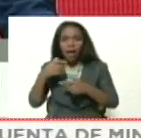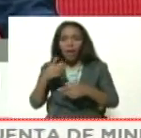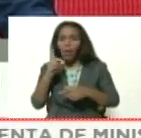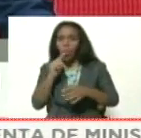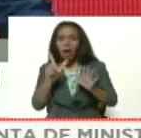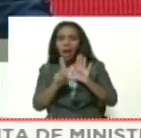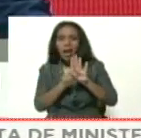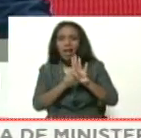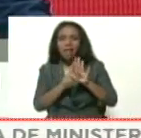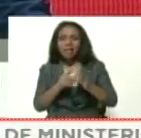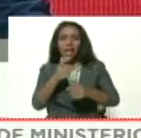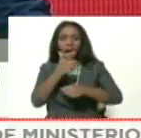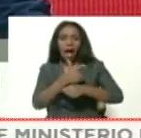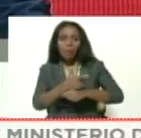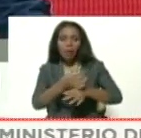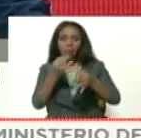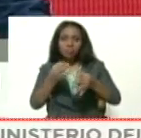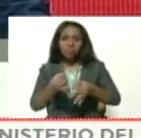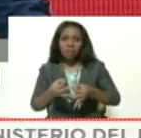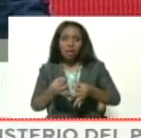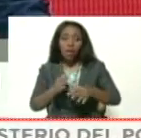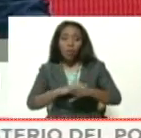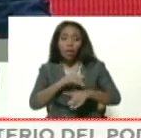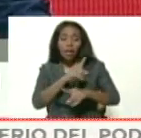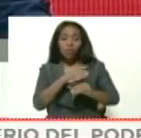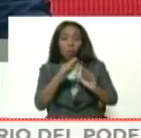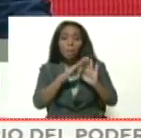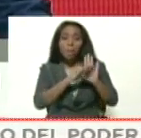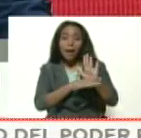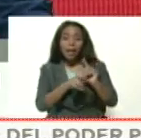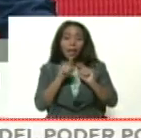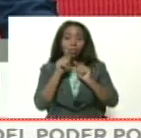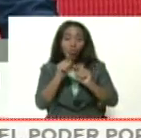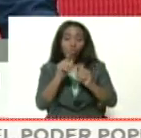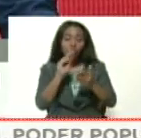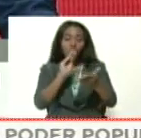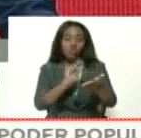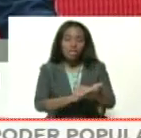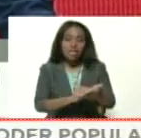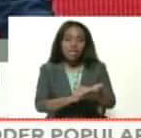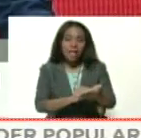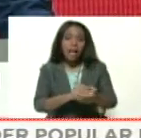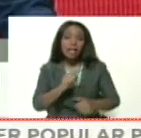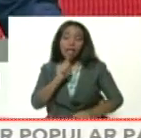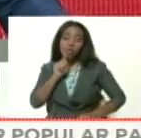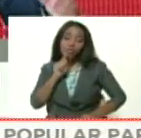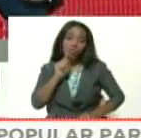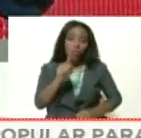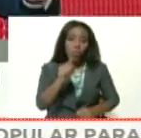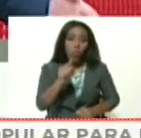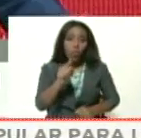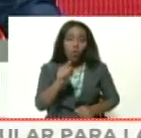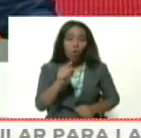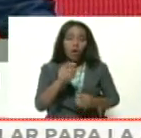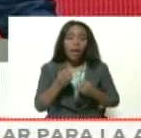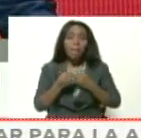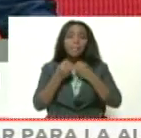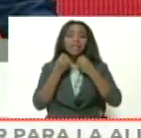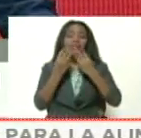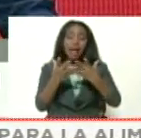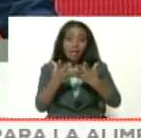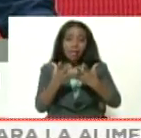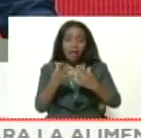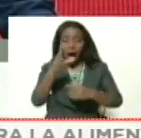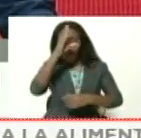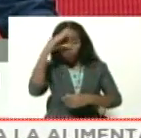armas? Porque forma parte de los planes que tú estableciste y que tú le expresaste a Donald